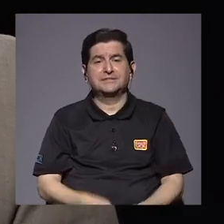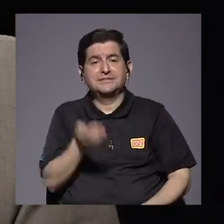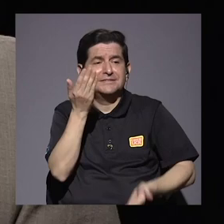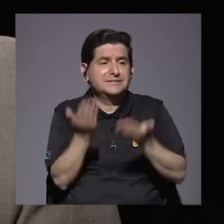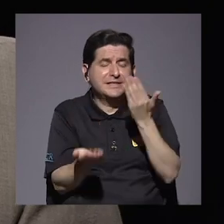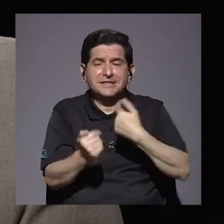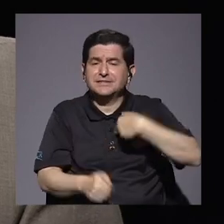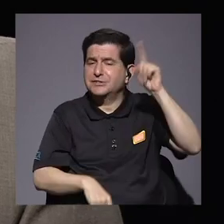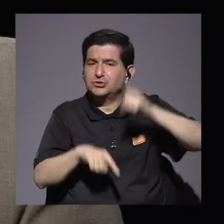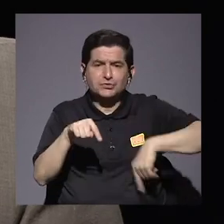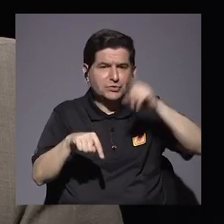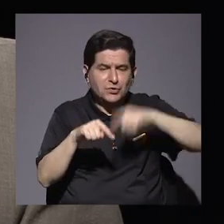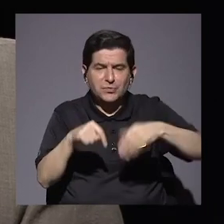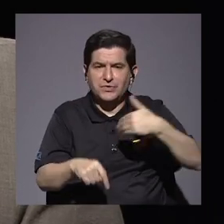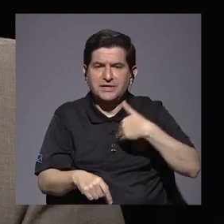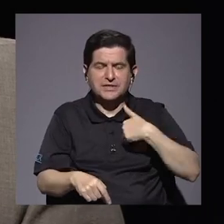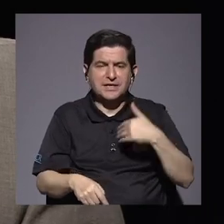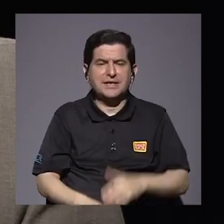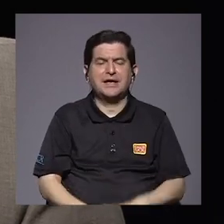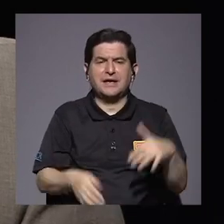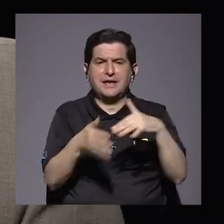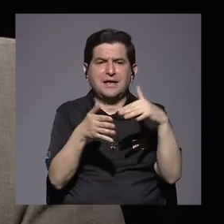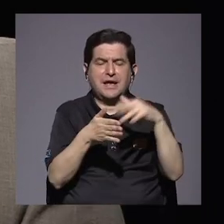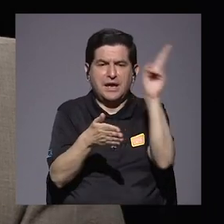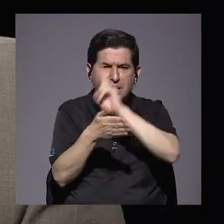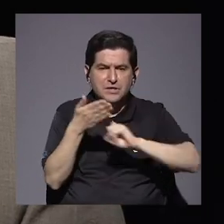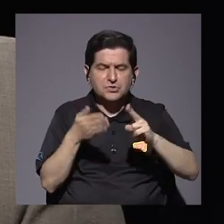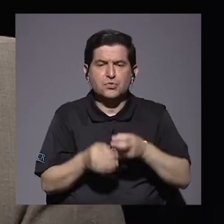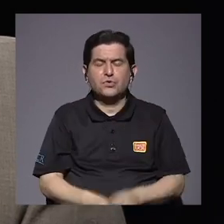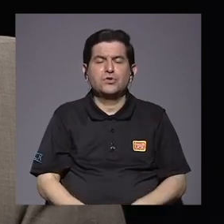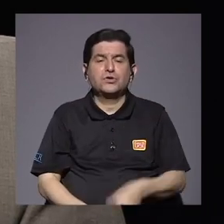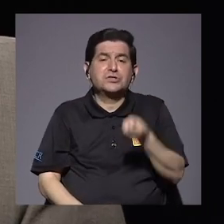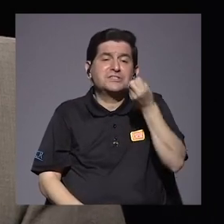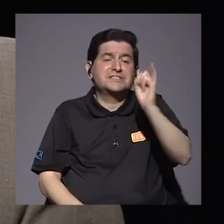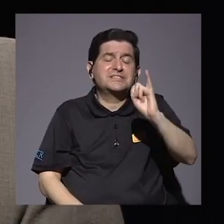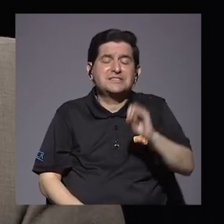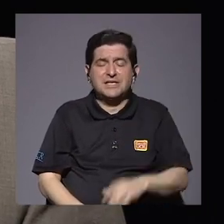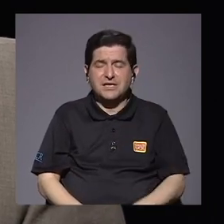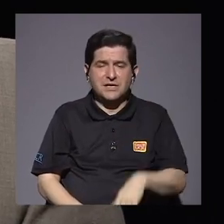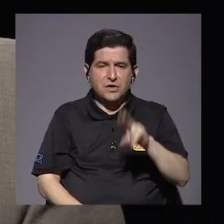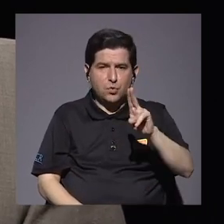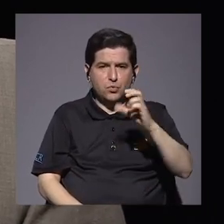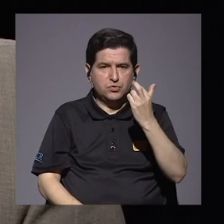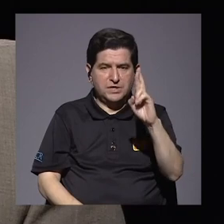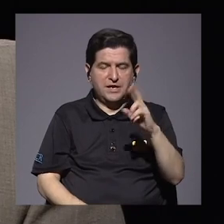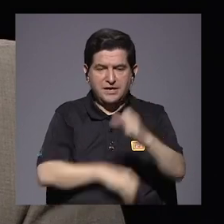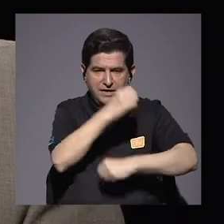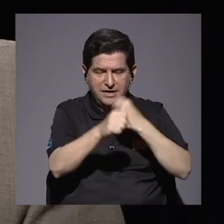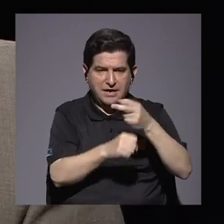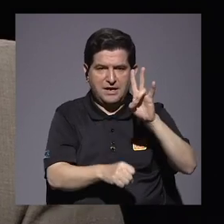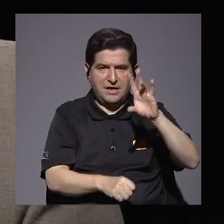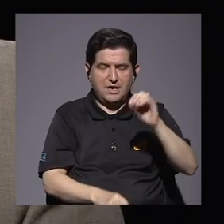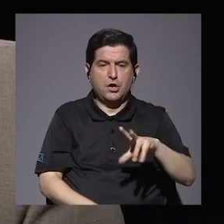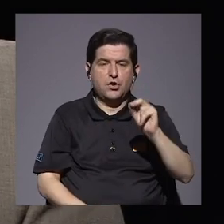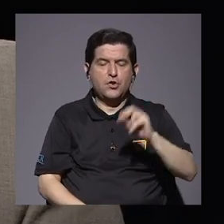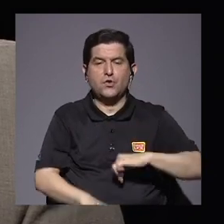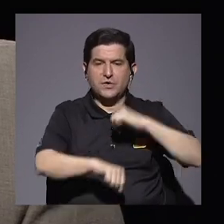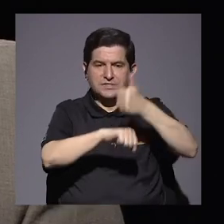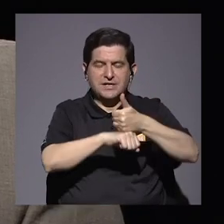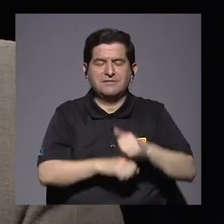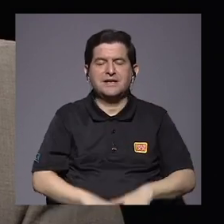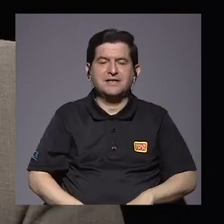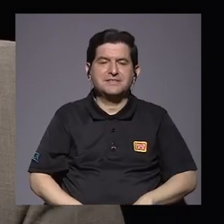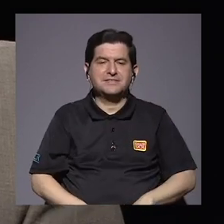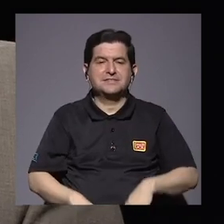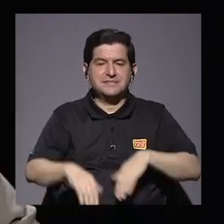porque posiblemente yo no hubiese podido tener estudios universitarios si la Universidad de Costa Rica en los años 70 no hubiese decidido poner la sede del